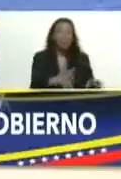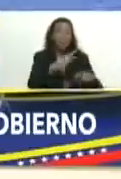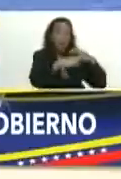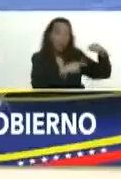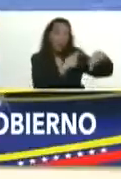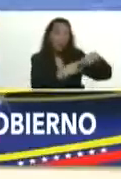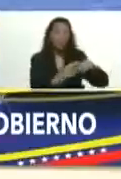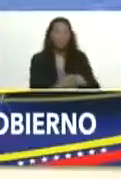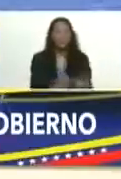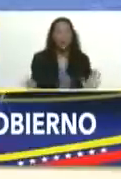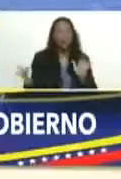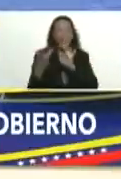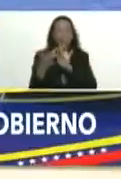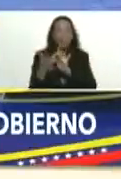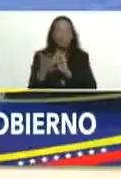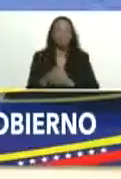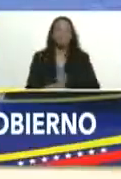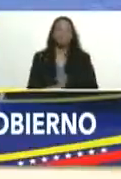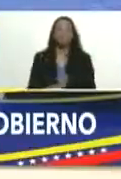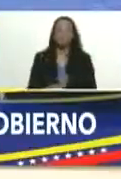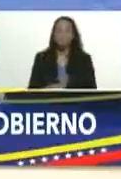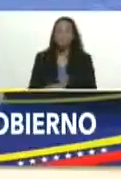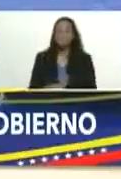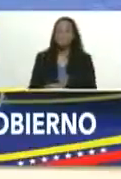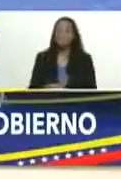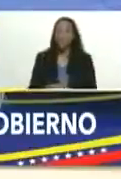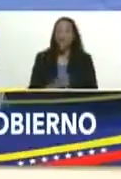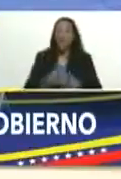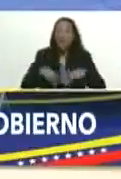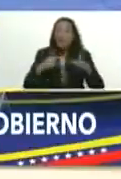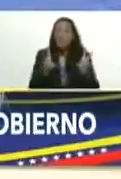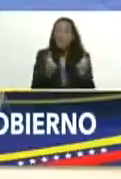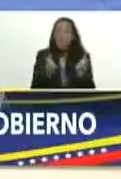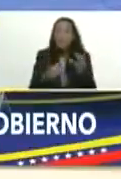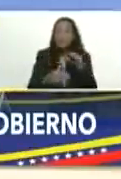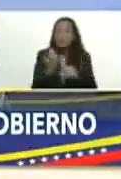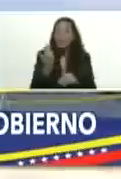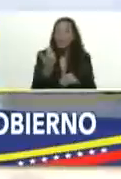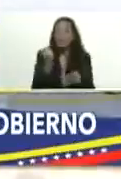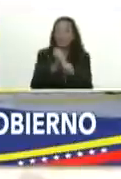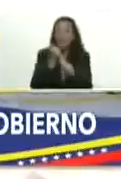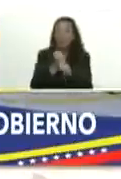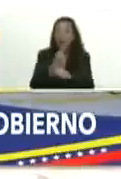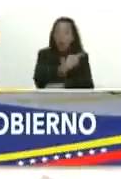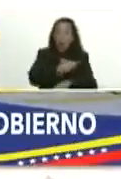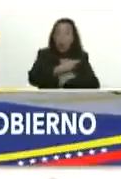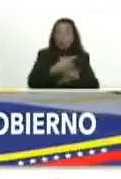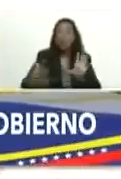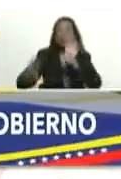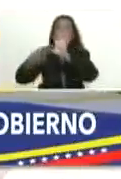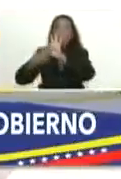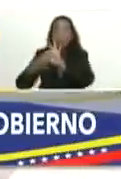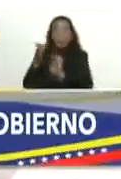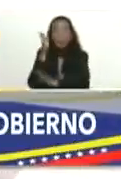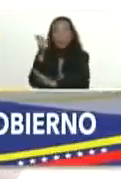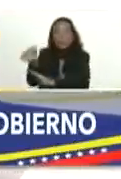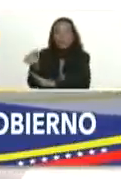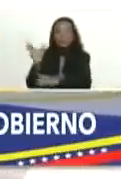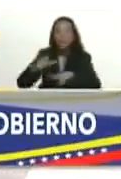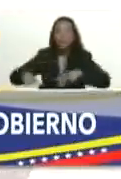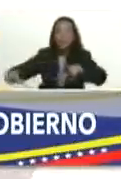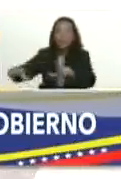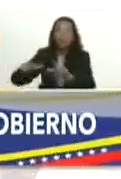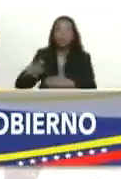Revolución Bolivariana. Avanzar en un nuevo modelo de gestión vinculado directamente